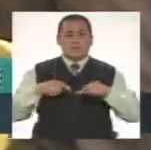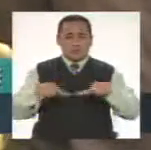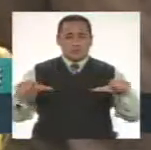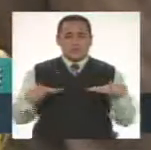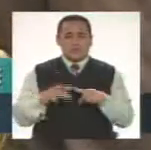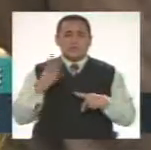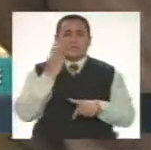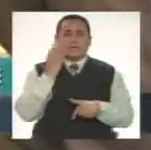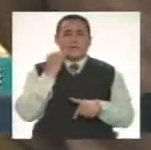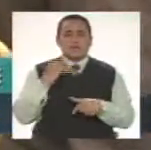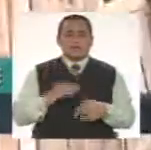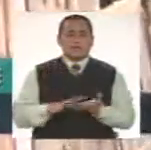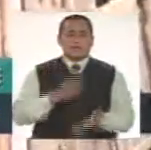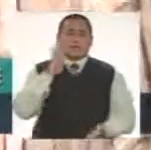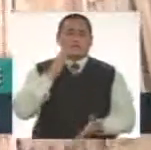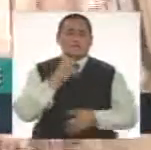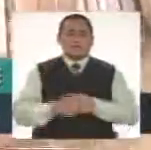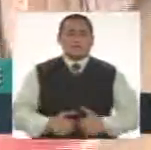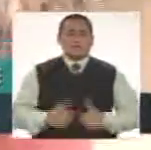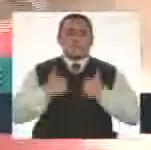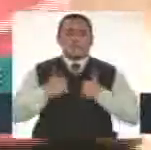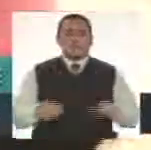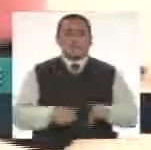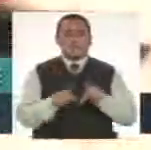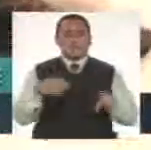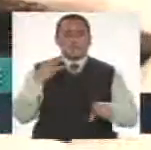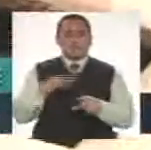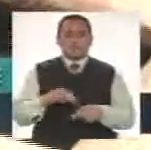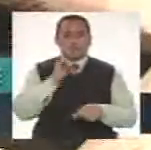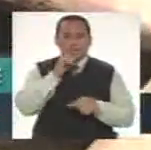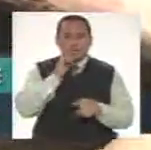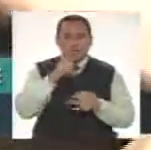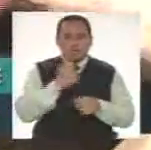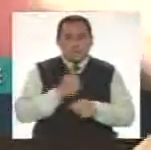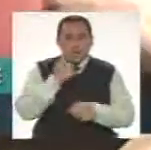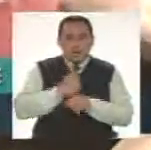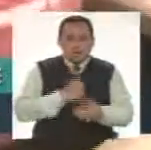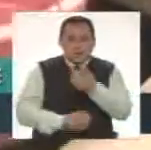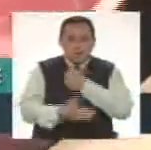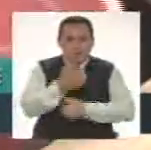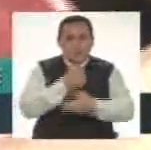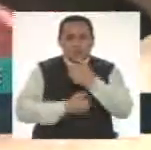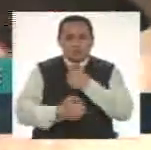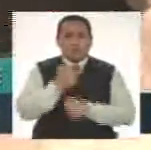en Chiclayo. Más de la mitad de su vida realizó a diario esta faena.